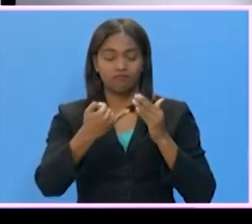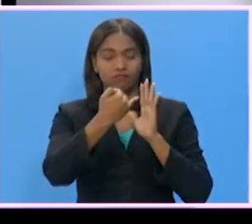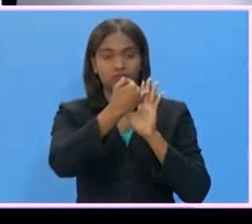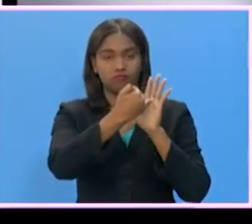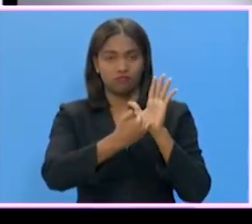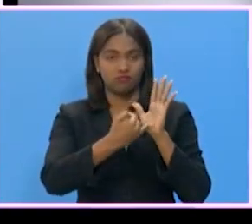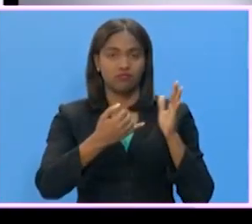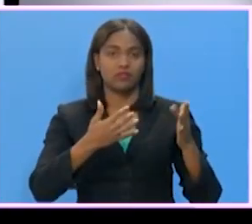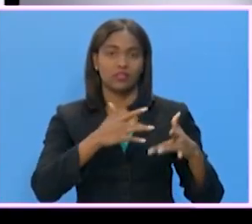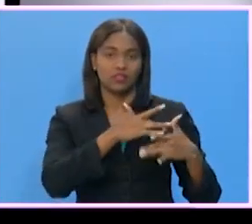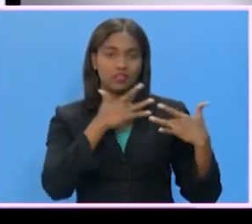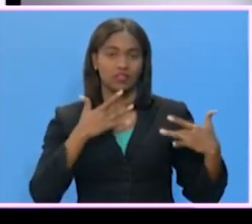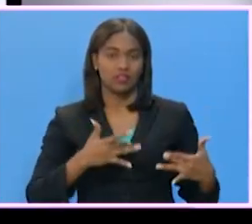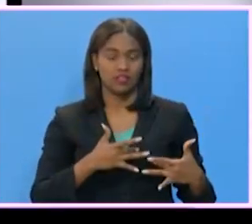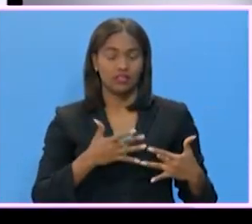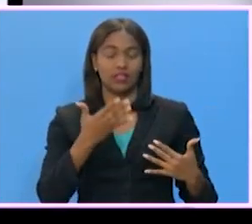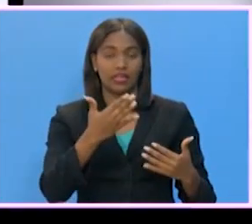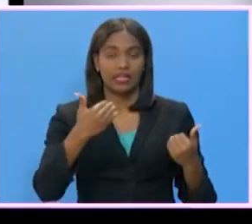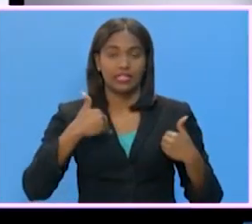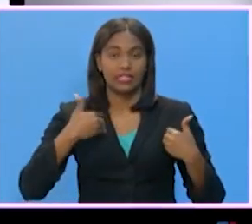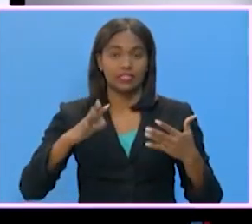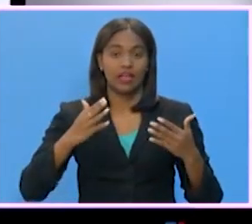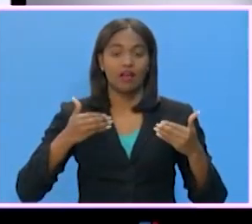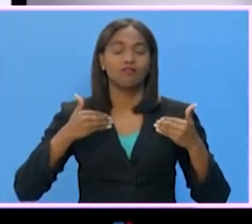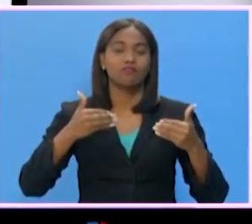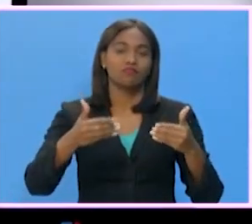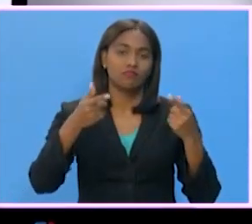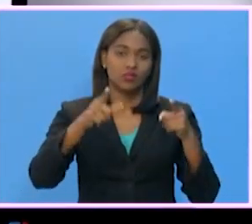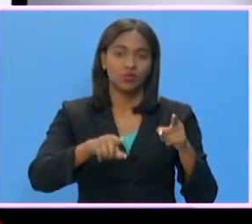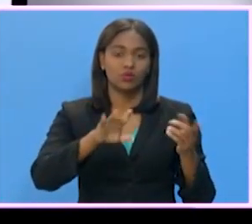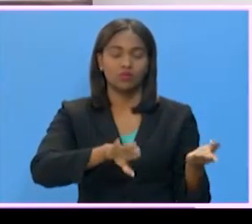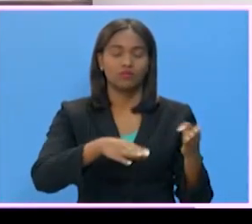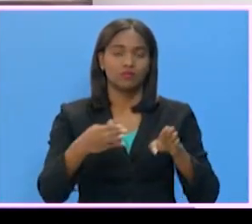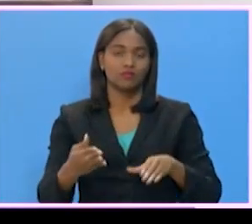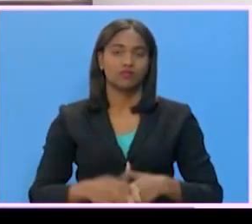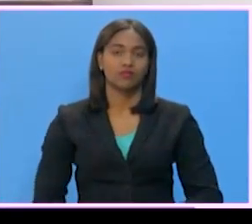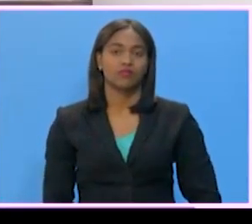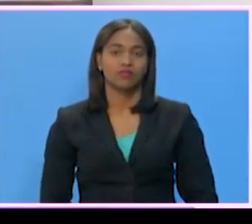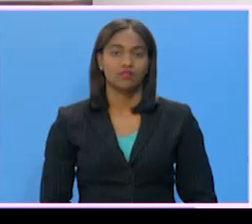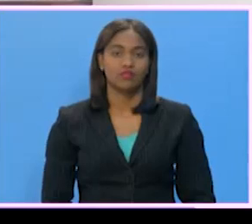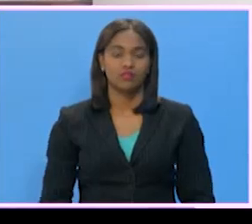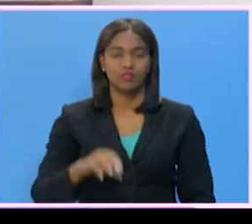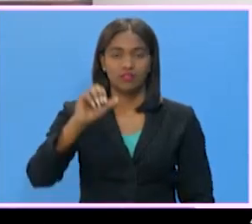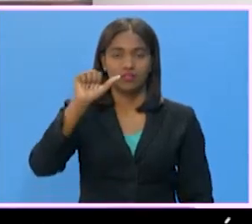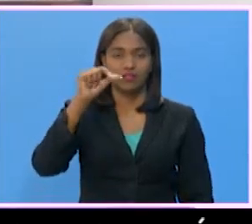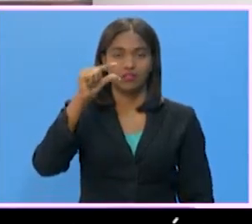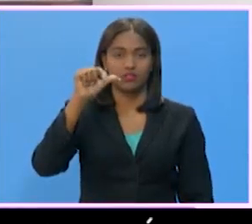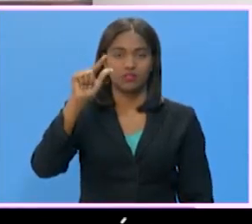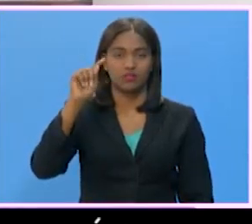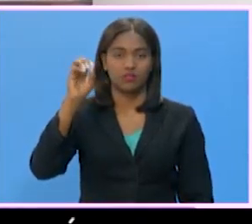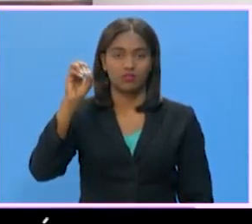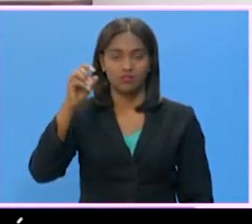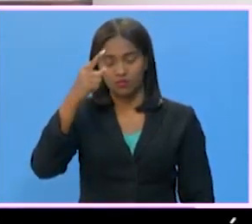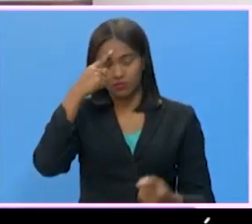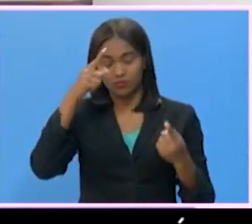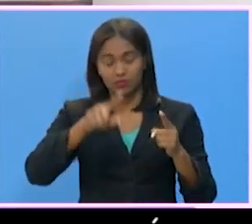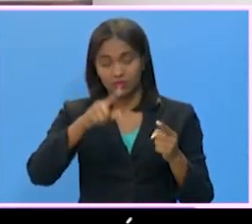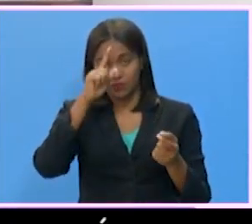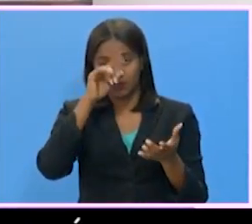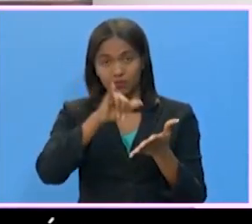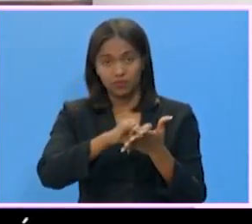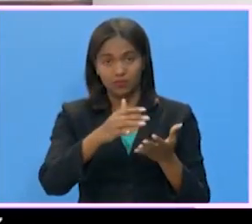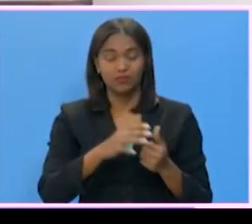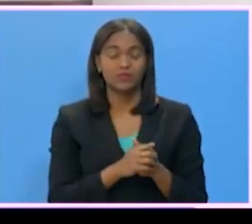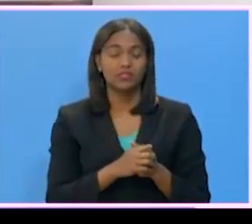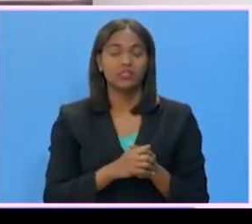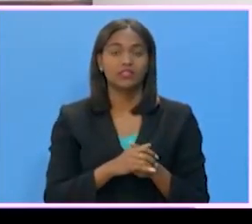cardíaco, procedimiento al que estaba siendo sometido al momento de su deceso. Augusto tenía dos hijos, Tuto y Mariela.